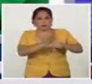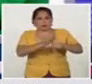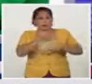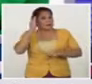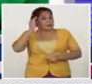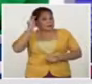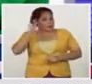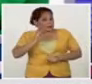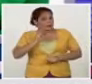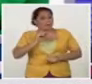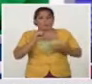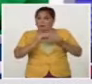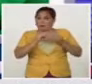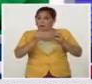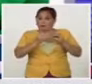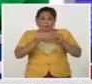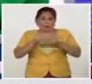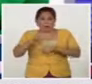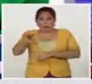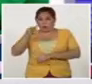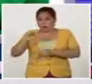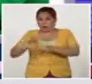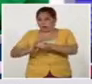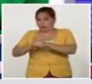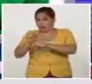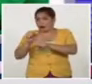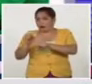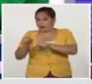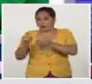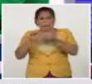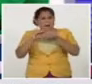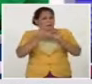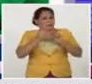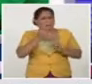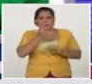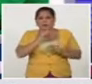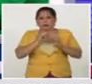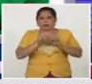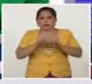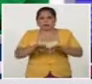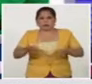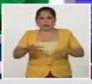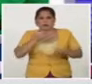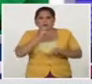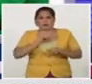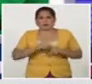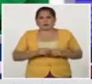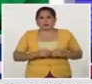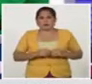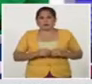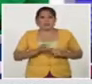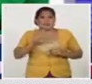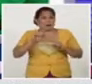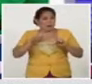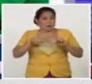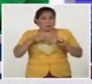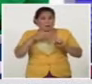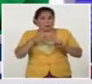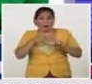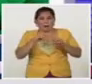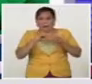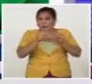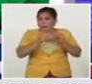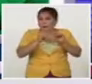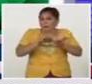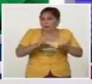más contagioso. También creo que, como se decía el otro día, bueno, si es 5 veces más contagioso, pues hay